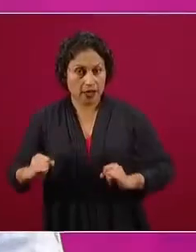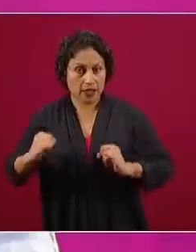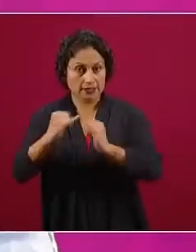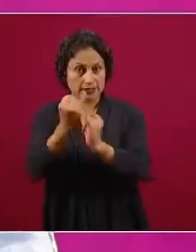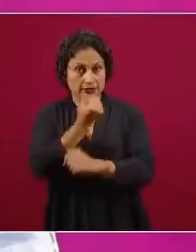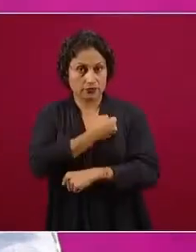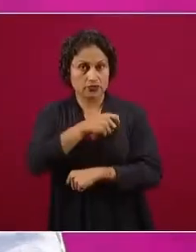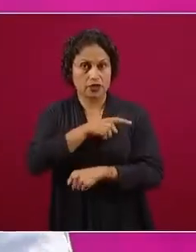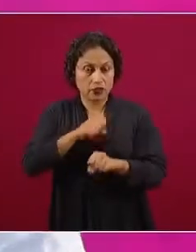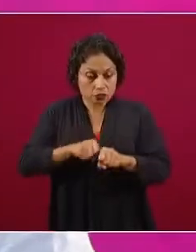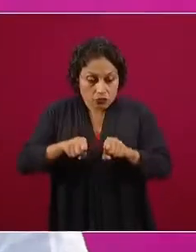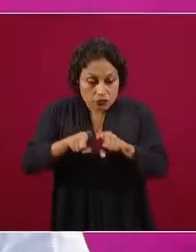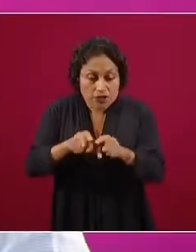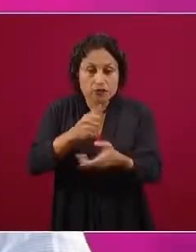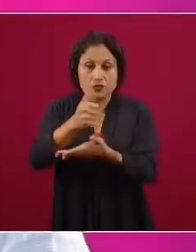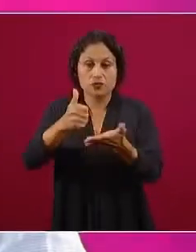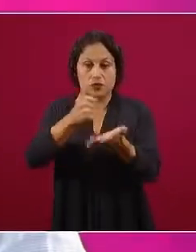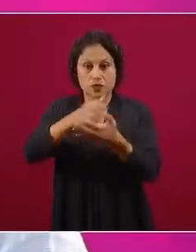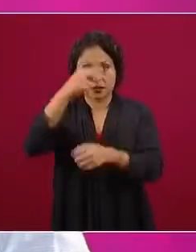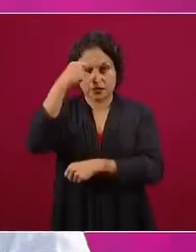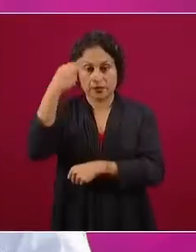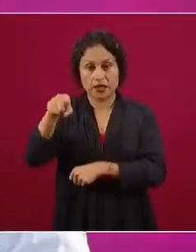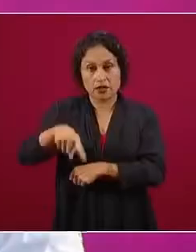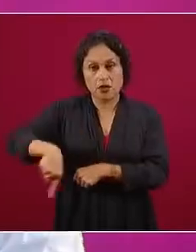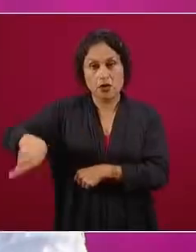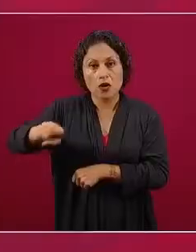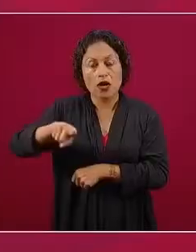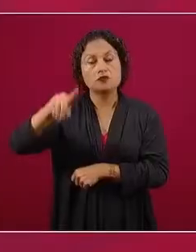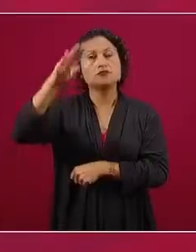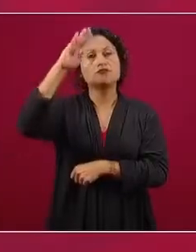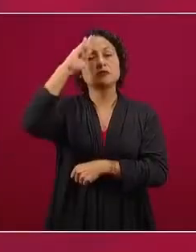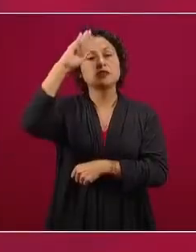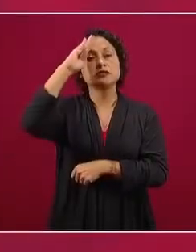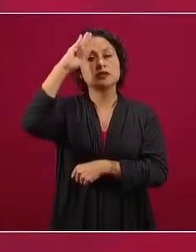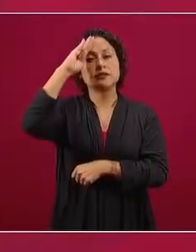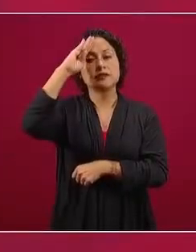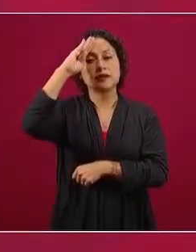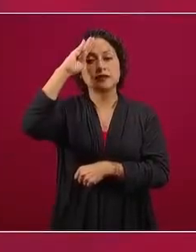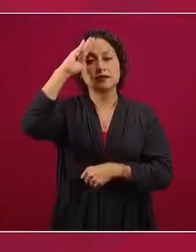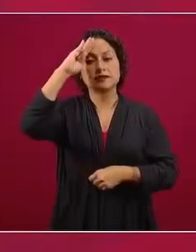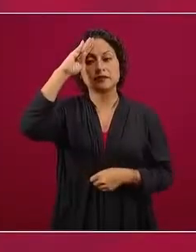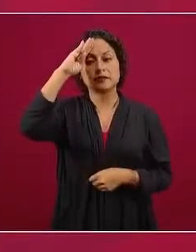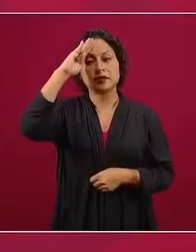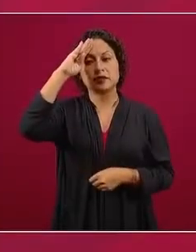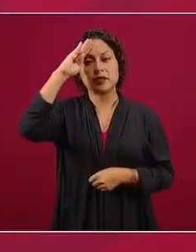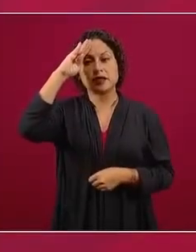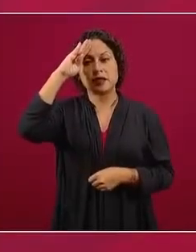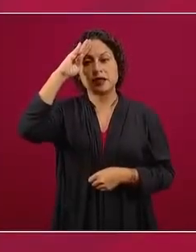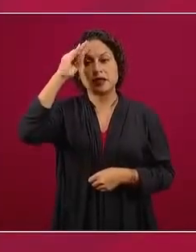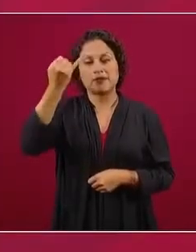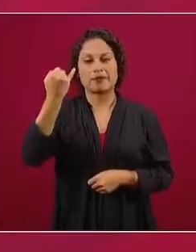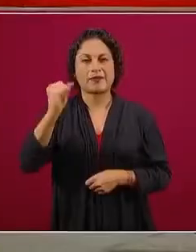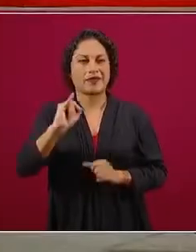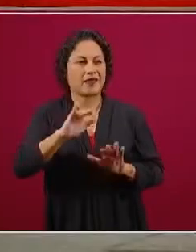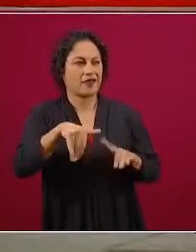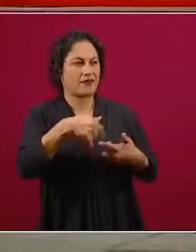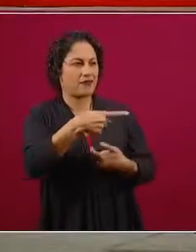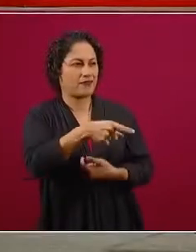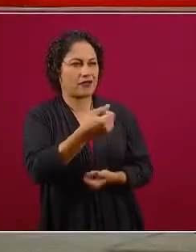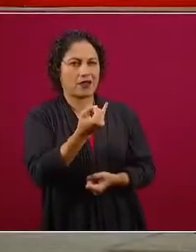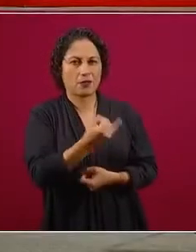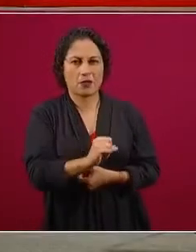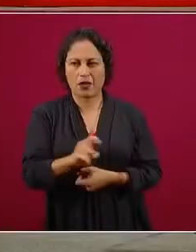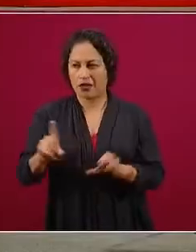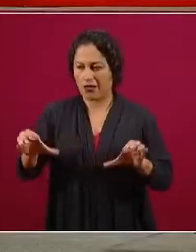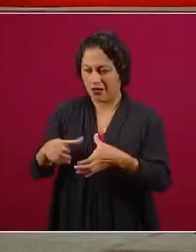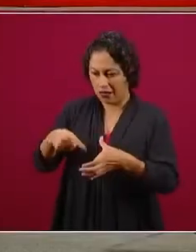que están en la Ciudad de México, pensaban que todo lo que ocurría era lo que ven de manera directa. Para